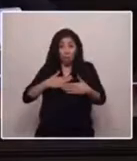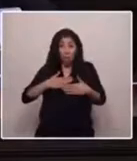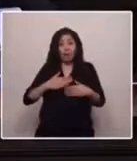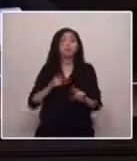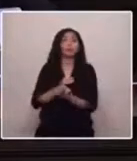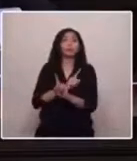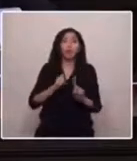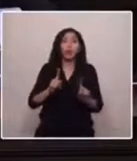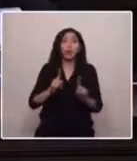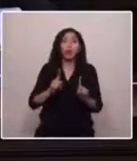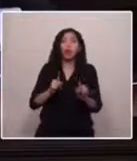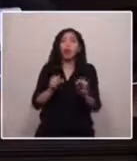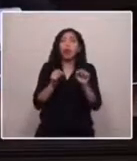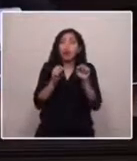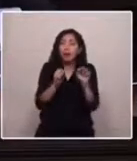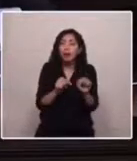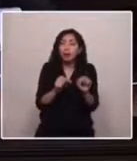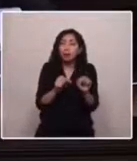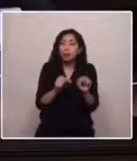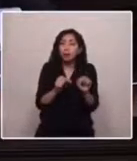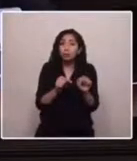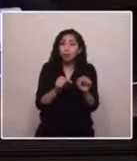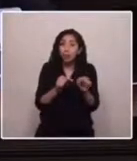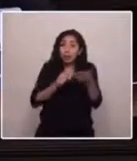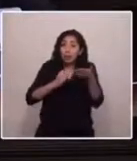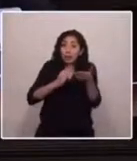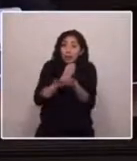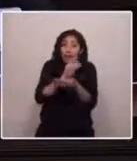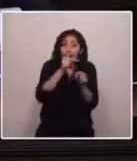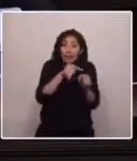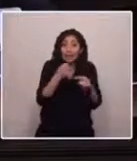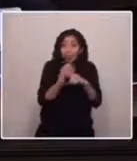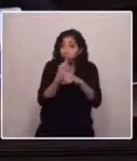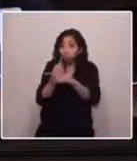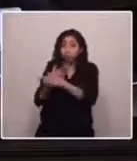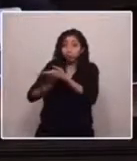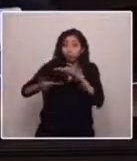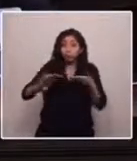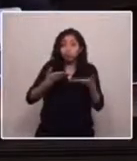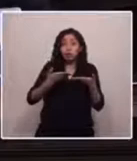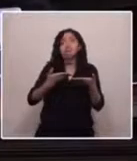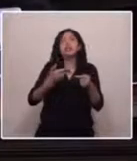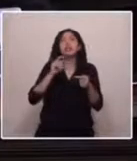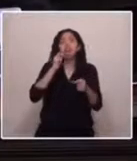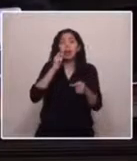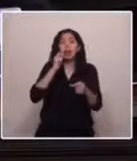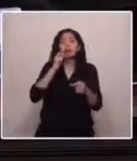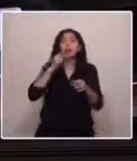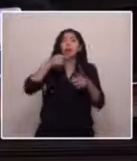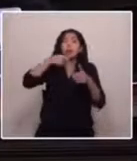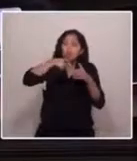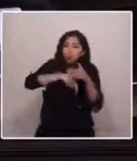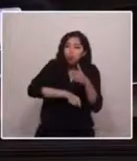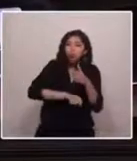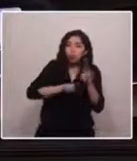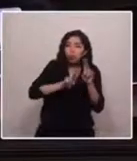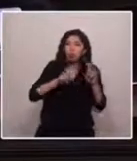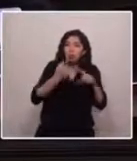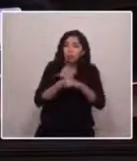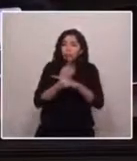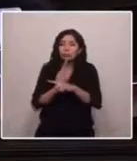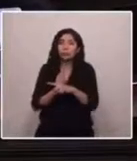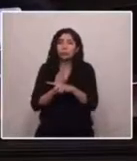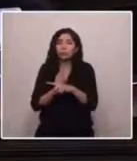y en temas comunicacionales y en temas de procedimiento de cómo proceder de cómo